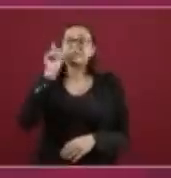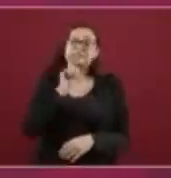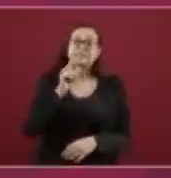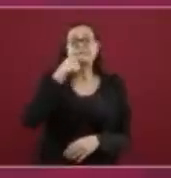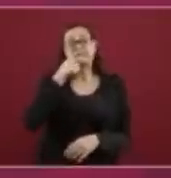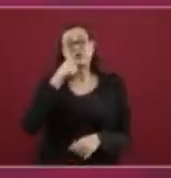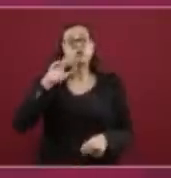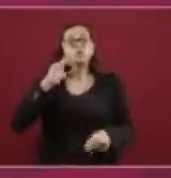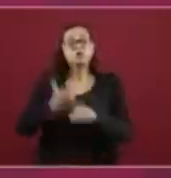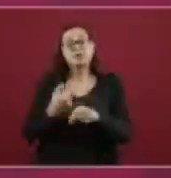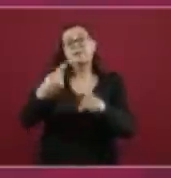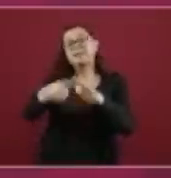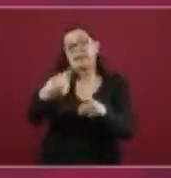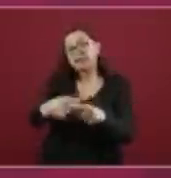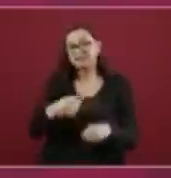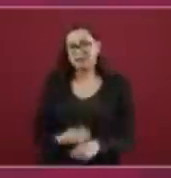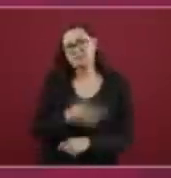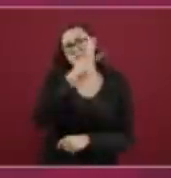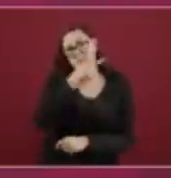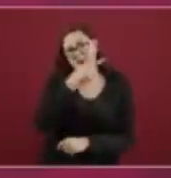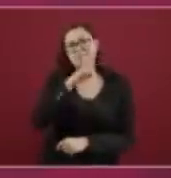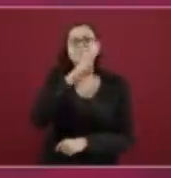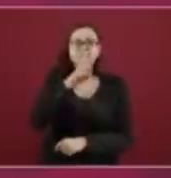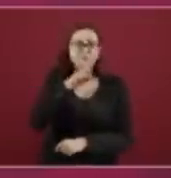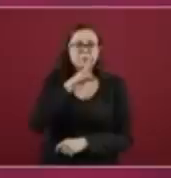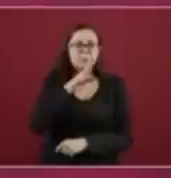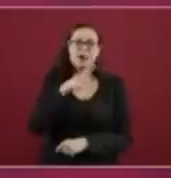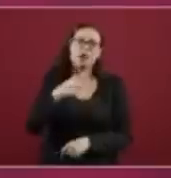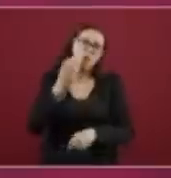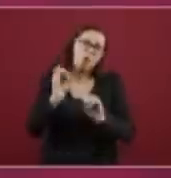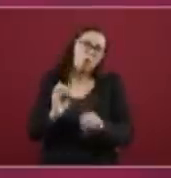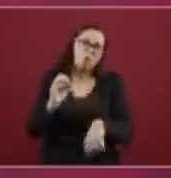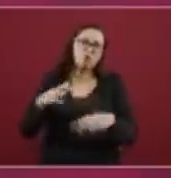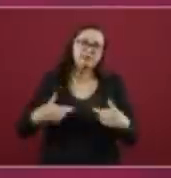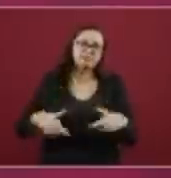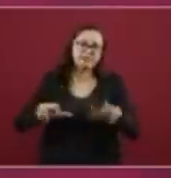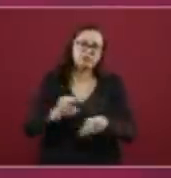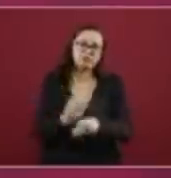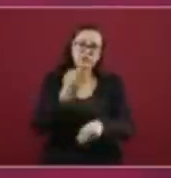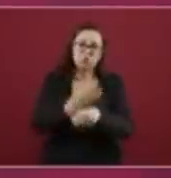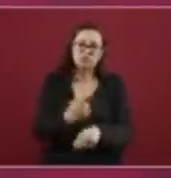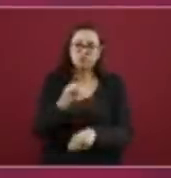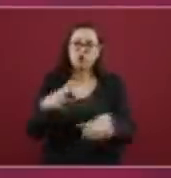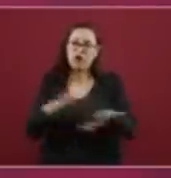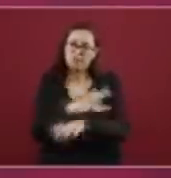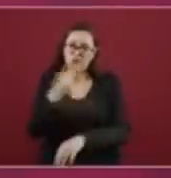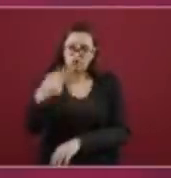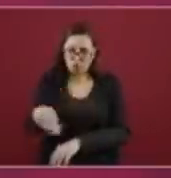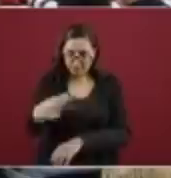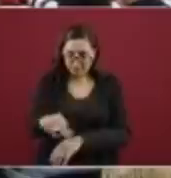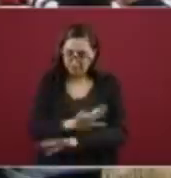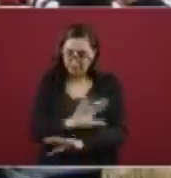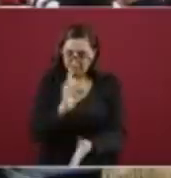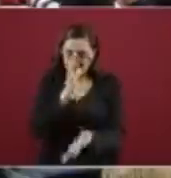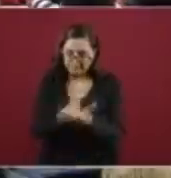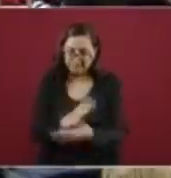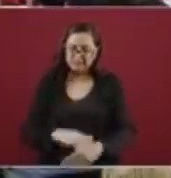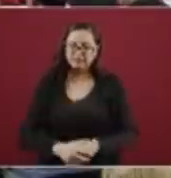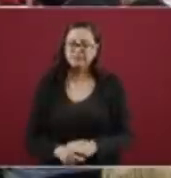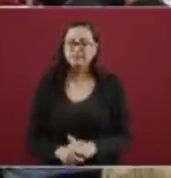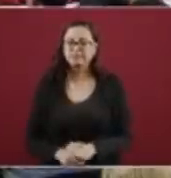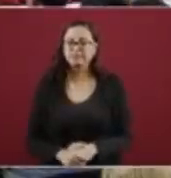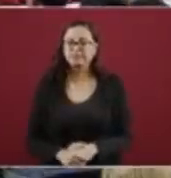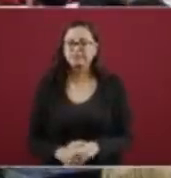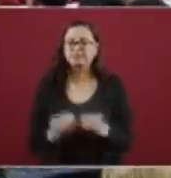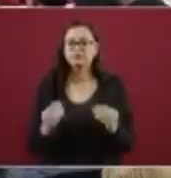niños son las madres o los padres, en este caso los tutores. Por eso es el cambio. Muchas gracias. A